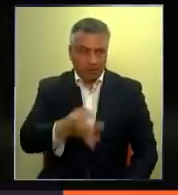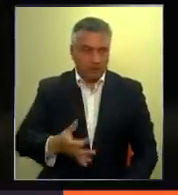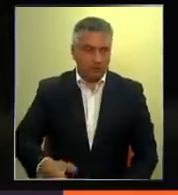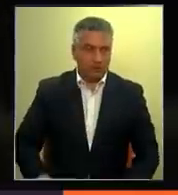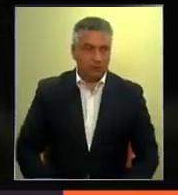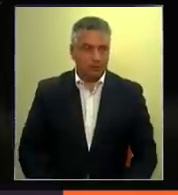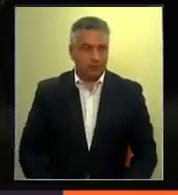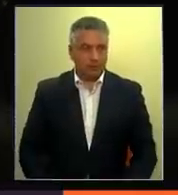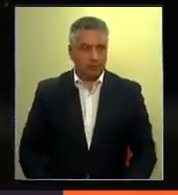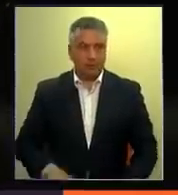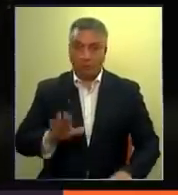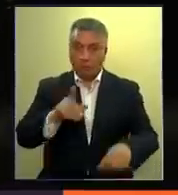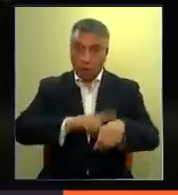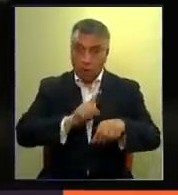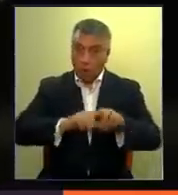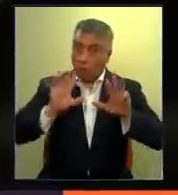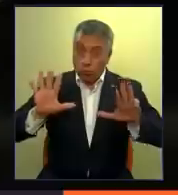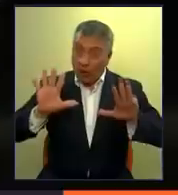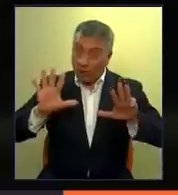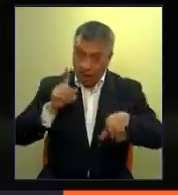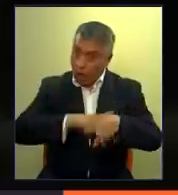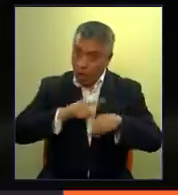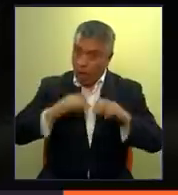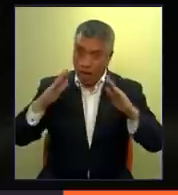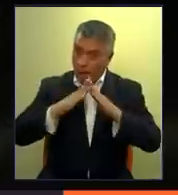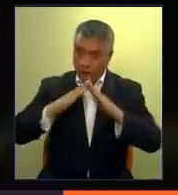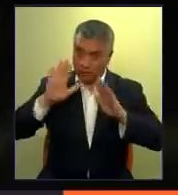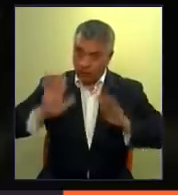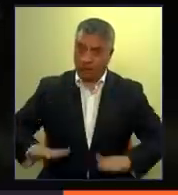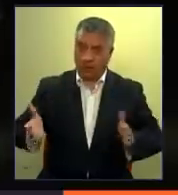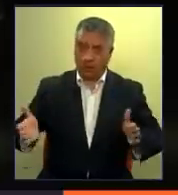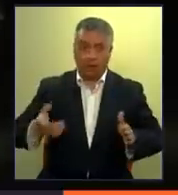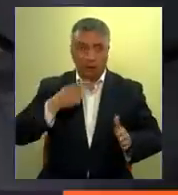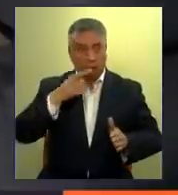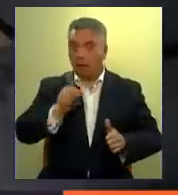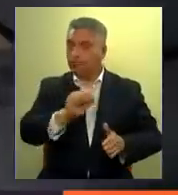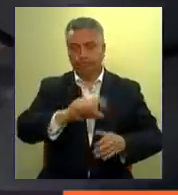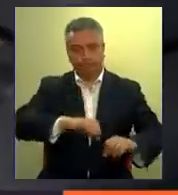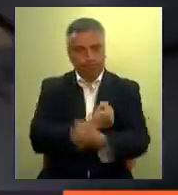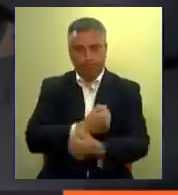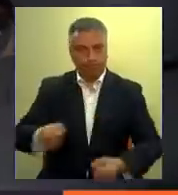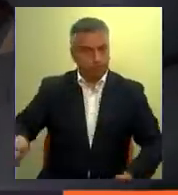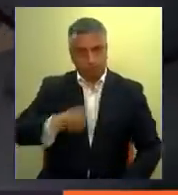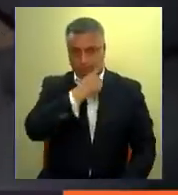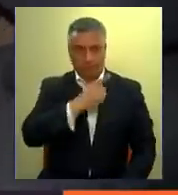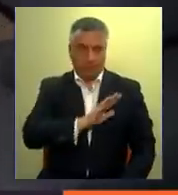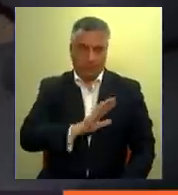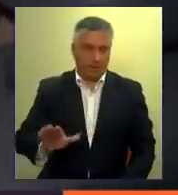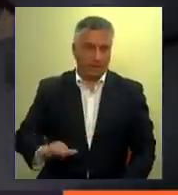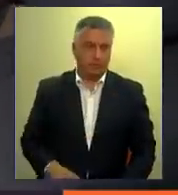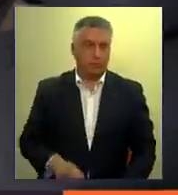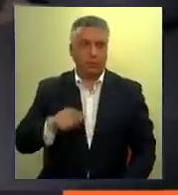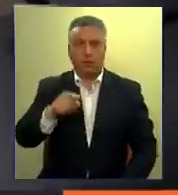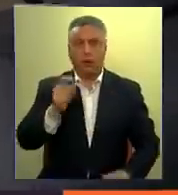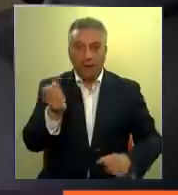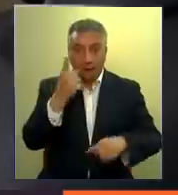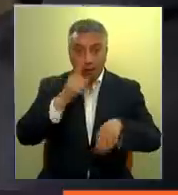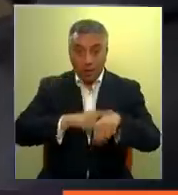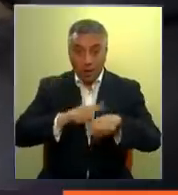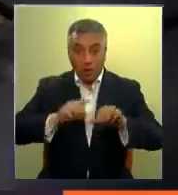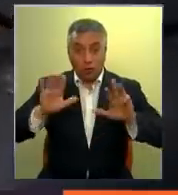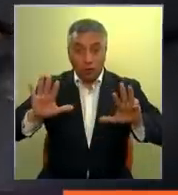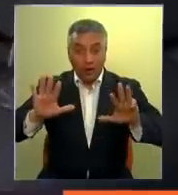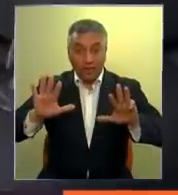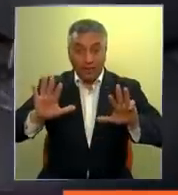partir de la 21 toque de queda? ¿Me van a acompañar ya a la comisaría? El primer día de toque de queda a las 21 horas